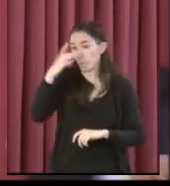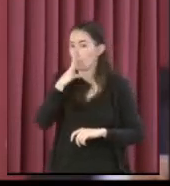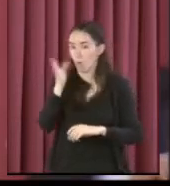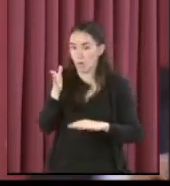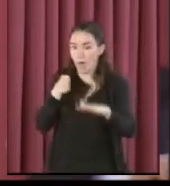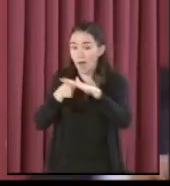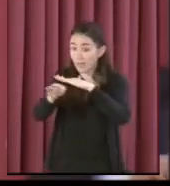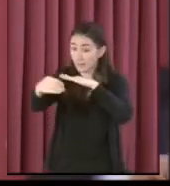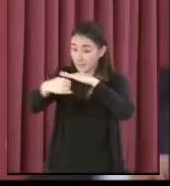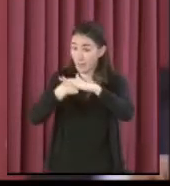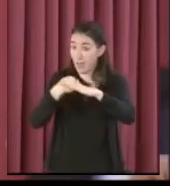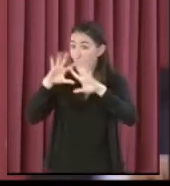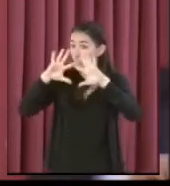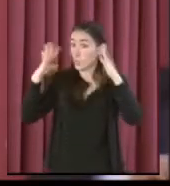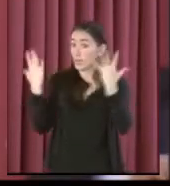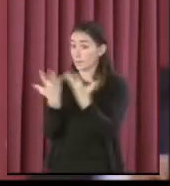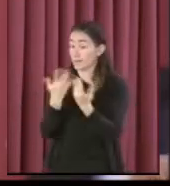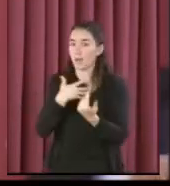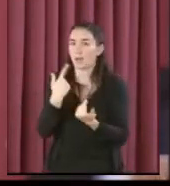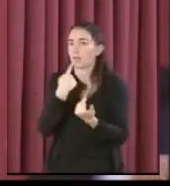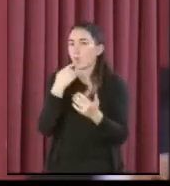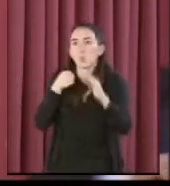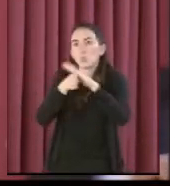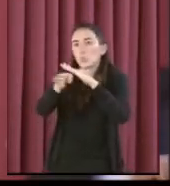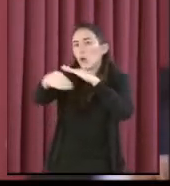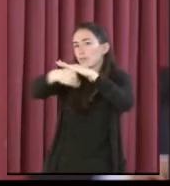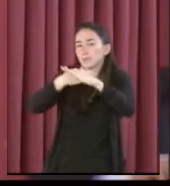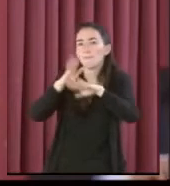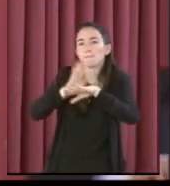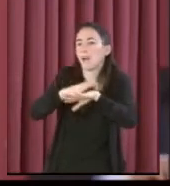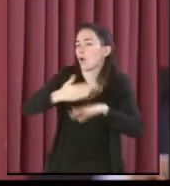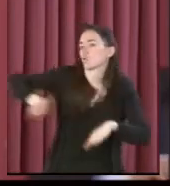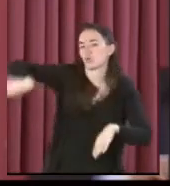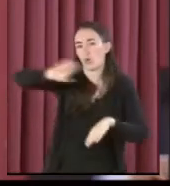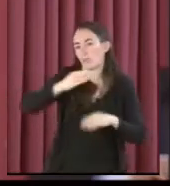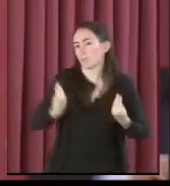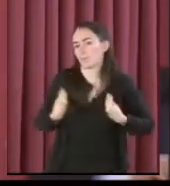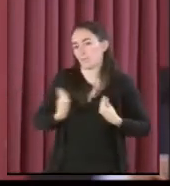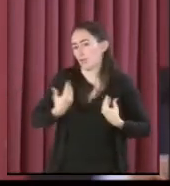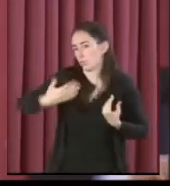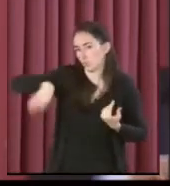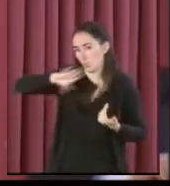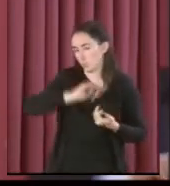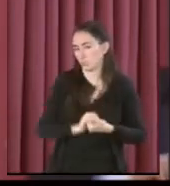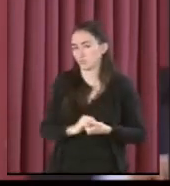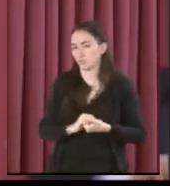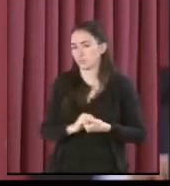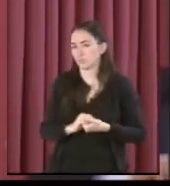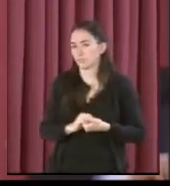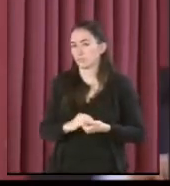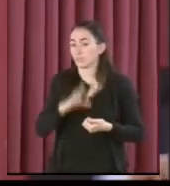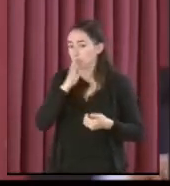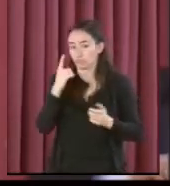accesibilidad universal es la accesibilidad a todos los ámbitos de la vida. Ello pone de manifiesto